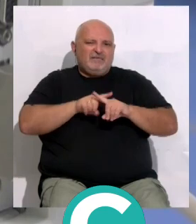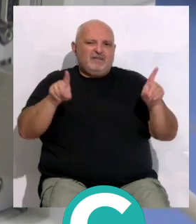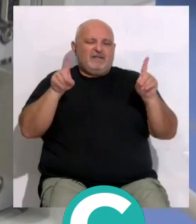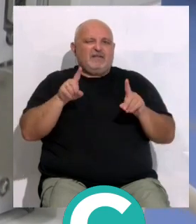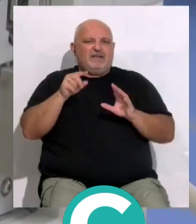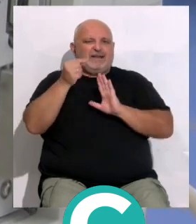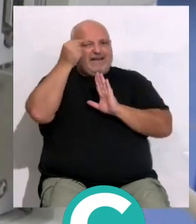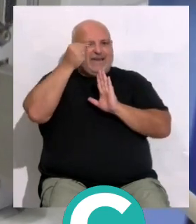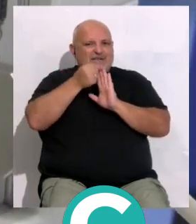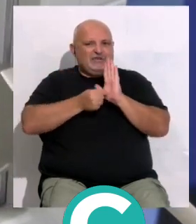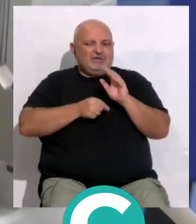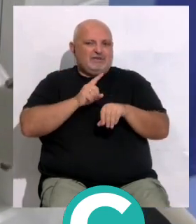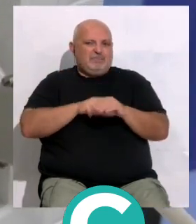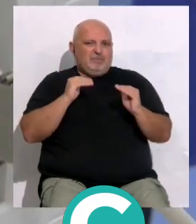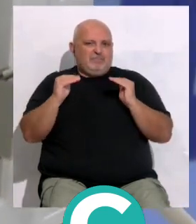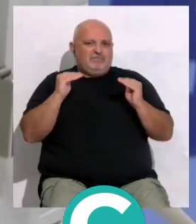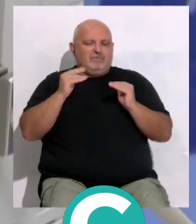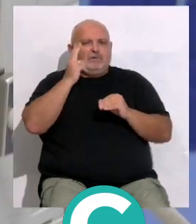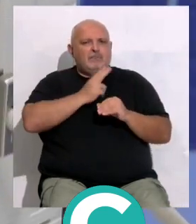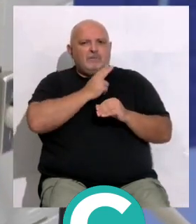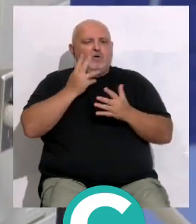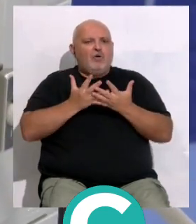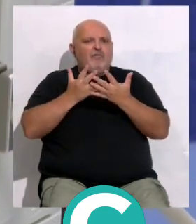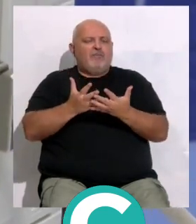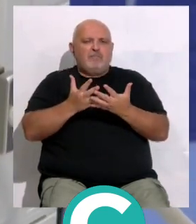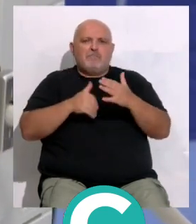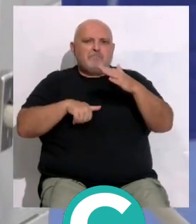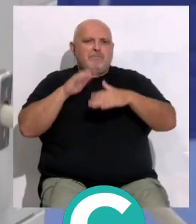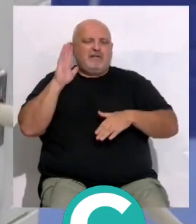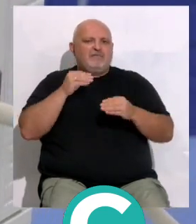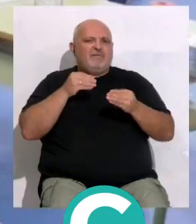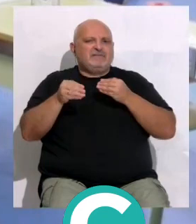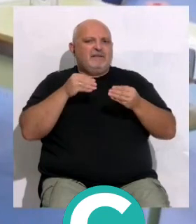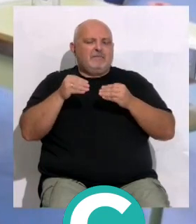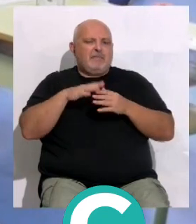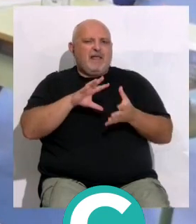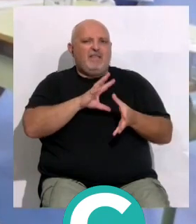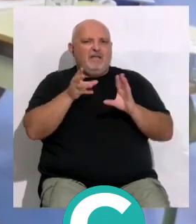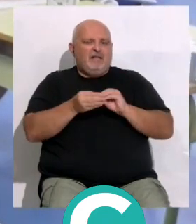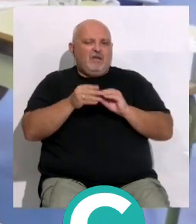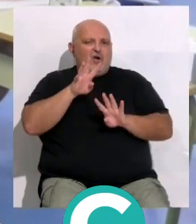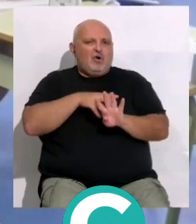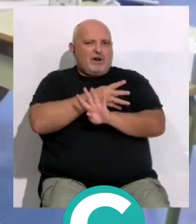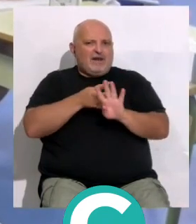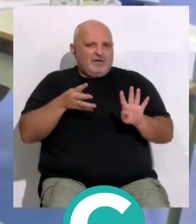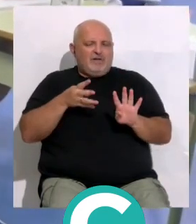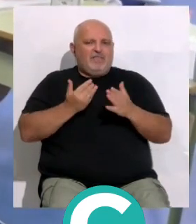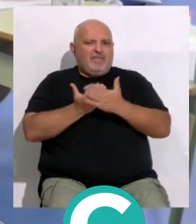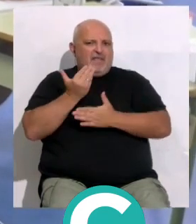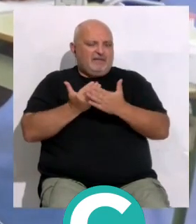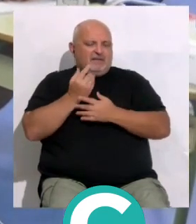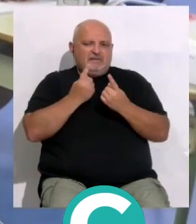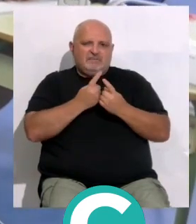diferentes requisitos de tiempo y se comprometen a ofrecer la mayor flexibilidad para adaptarse a los horarios y días